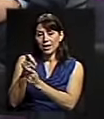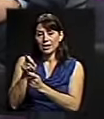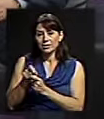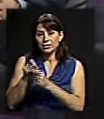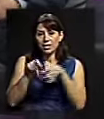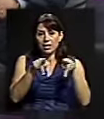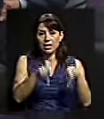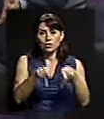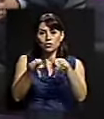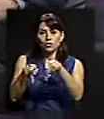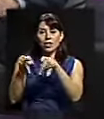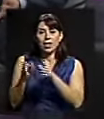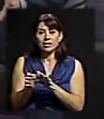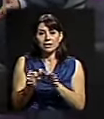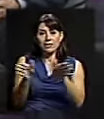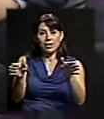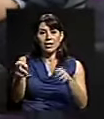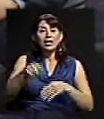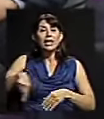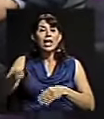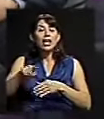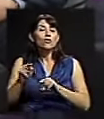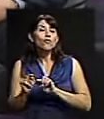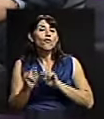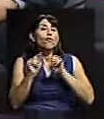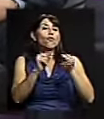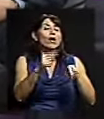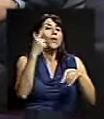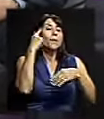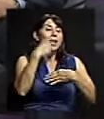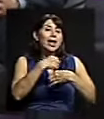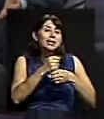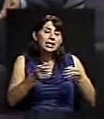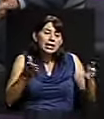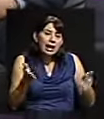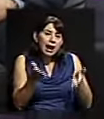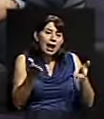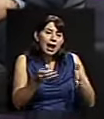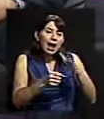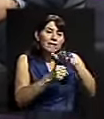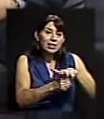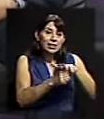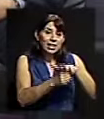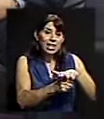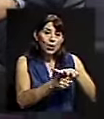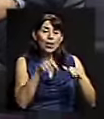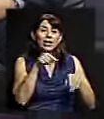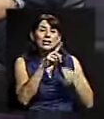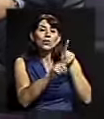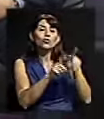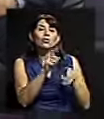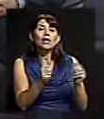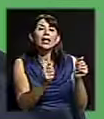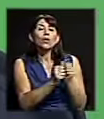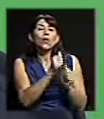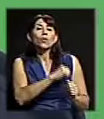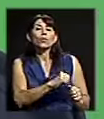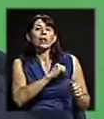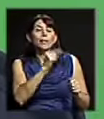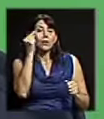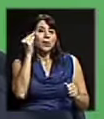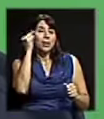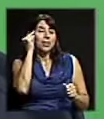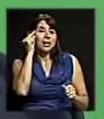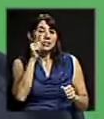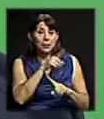civil que llegó a ser cabildeo a esta consulta que era más con jerarcas gubernamentales se le se les dio